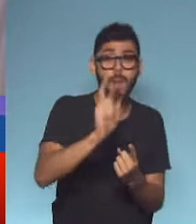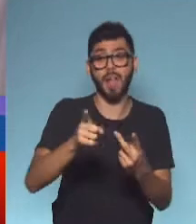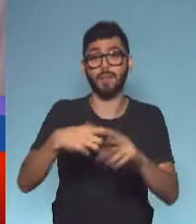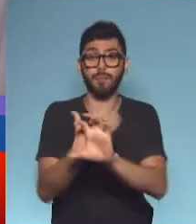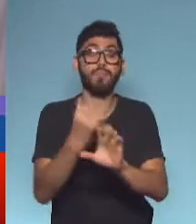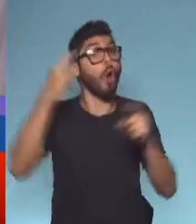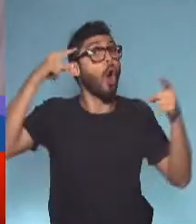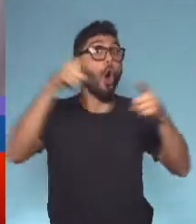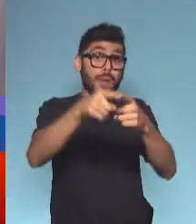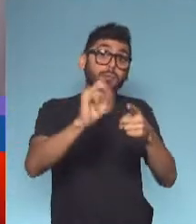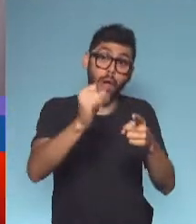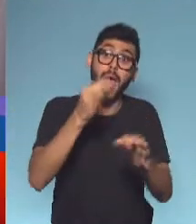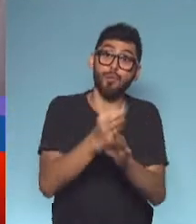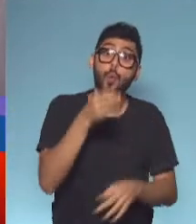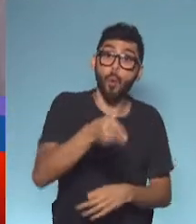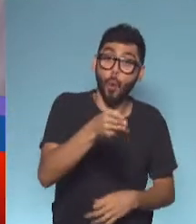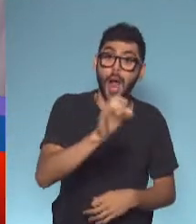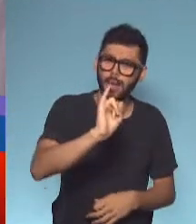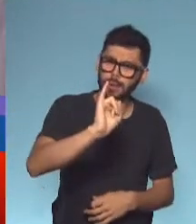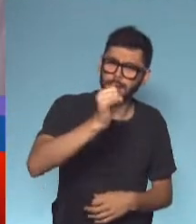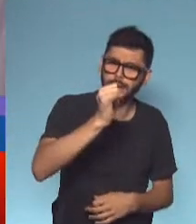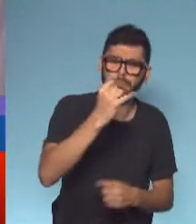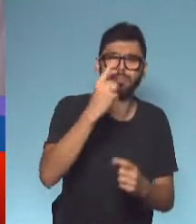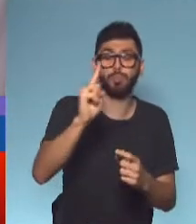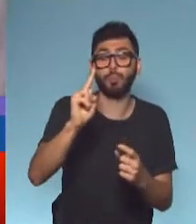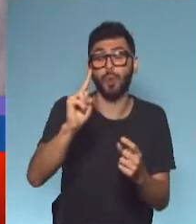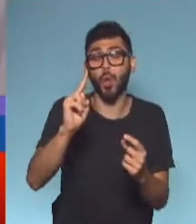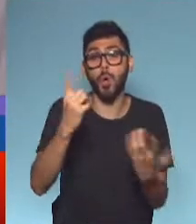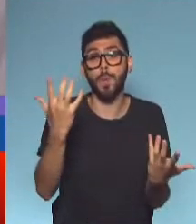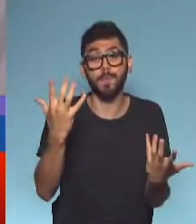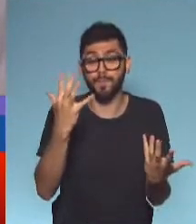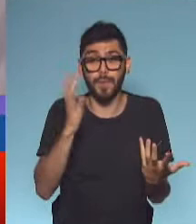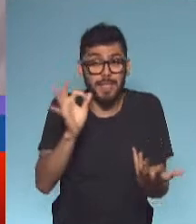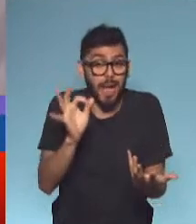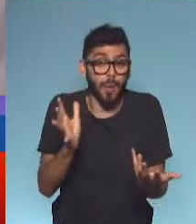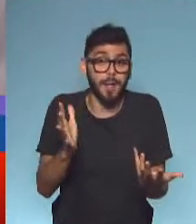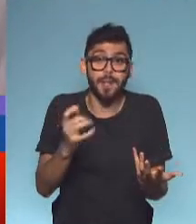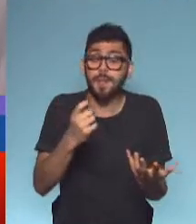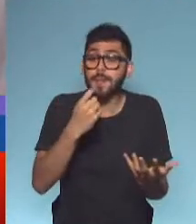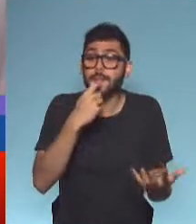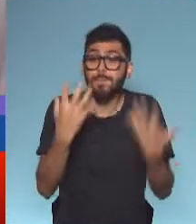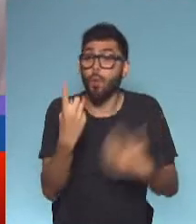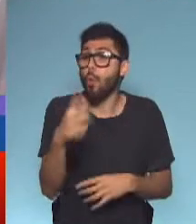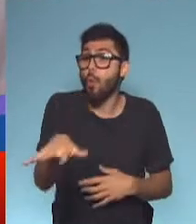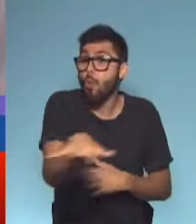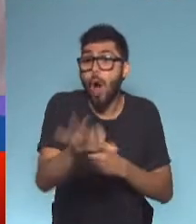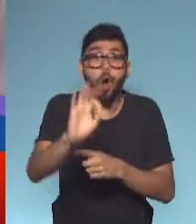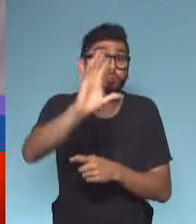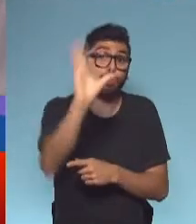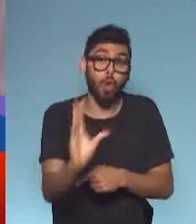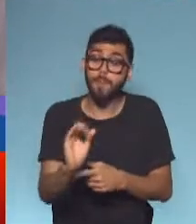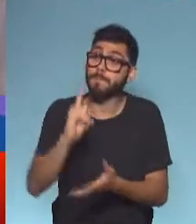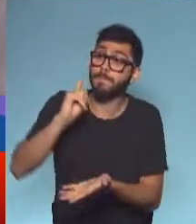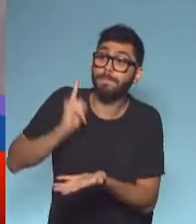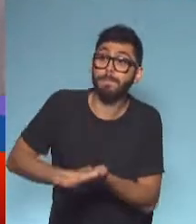objetivo, pero también sabiendo que en cualquier momento, en una región o en la totalidad, una medida